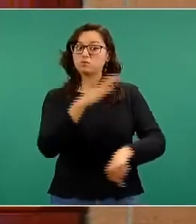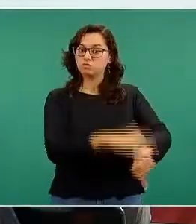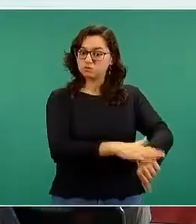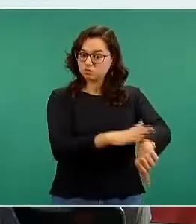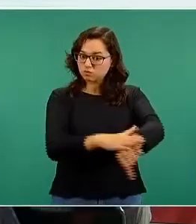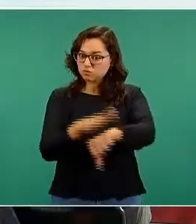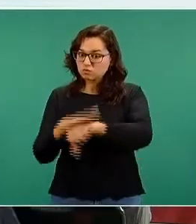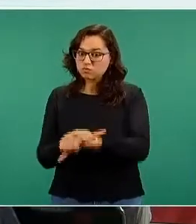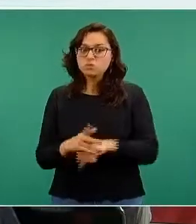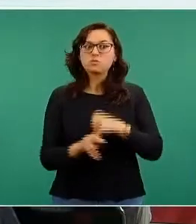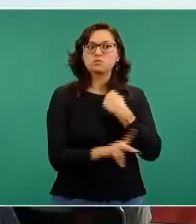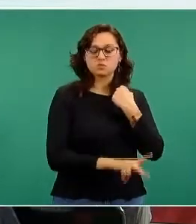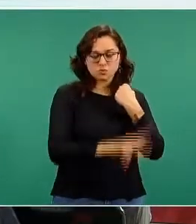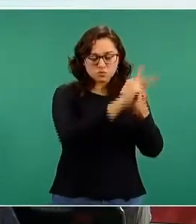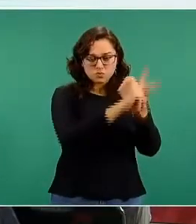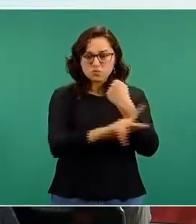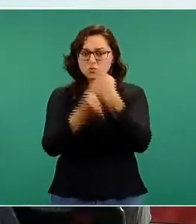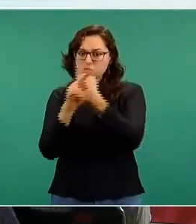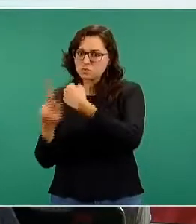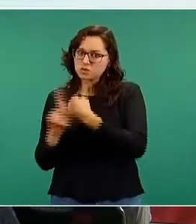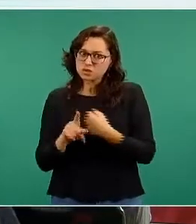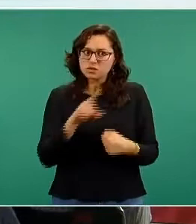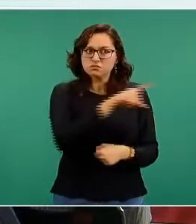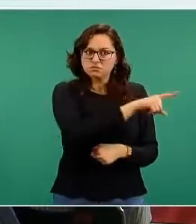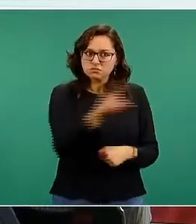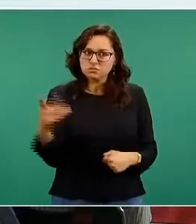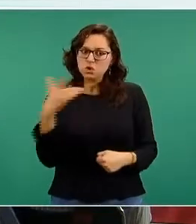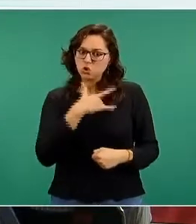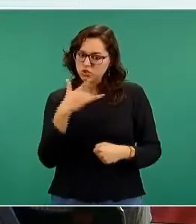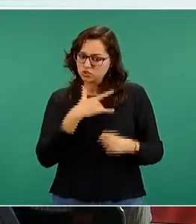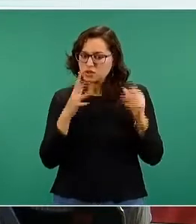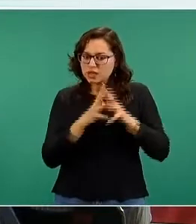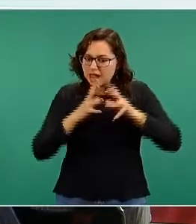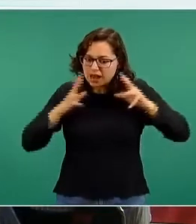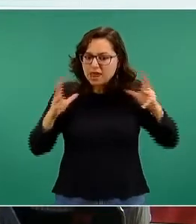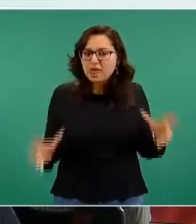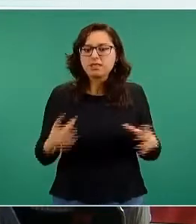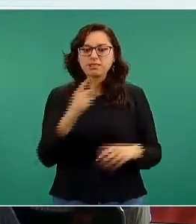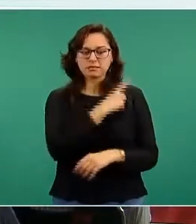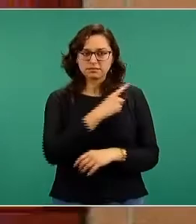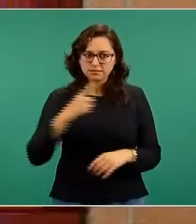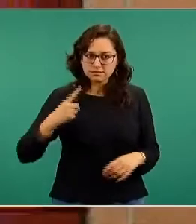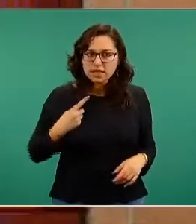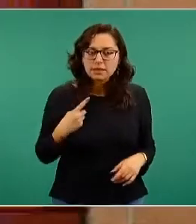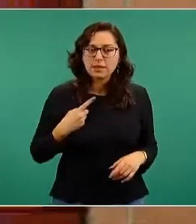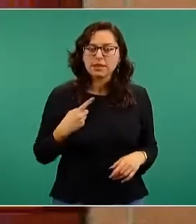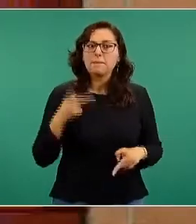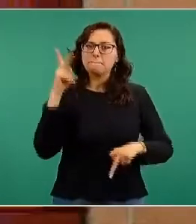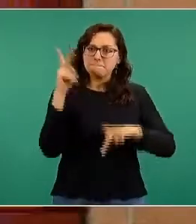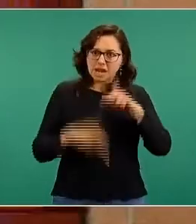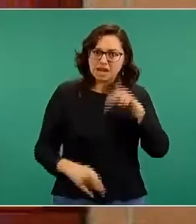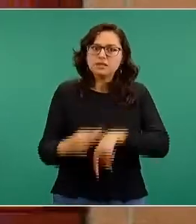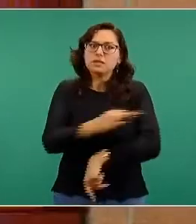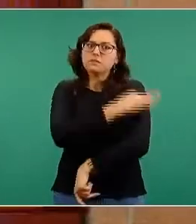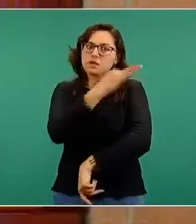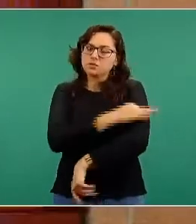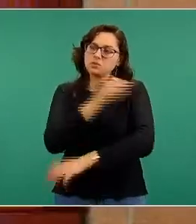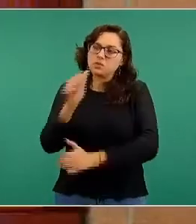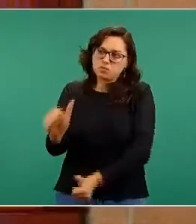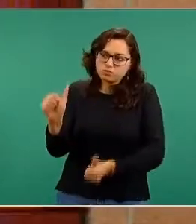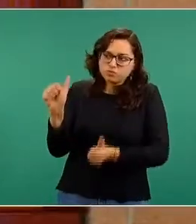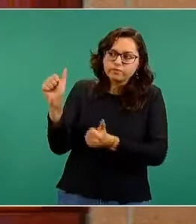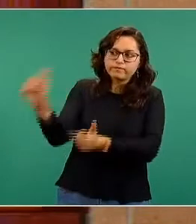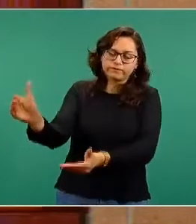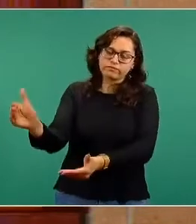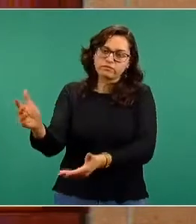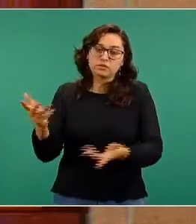a las naciones a tener una actitud de generosidad, entendiendo que las epidemias, y más cuando